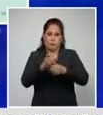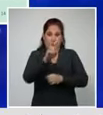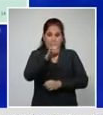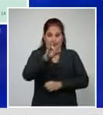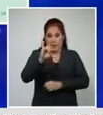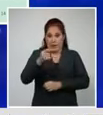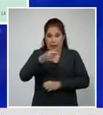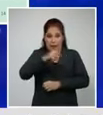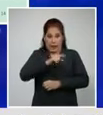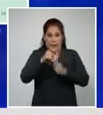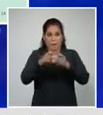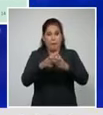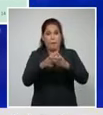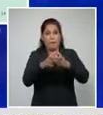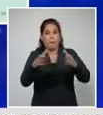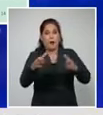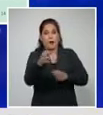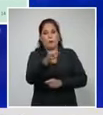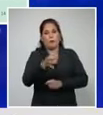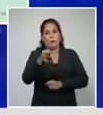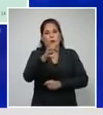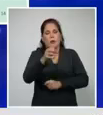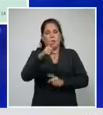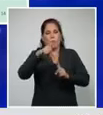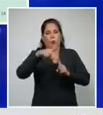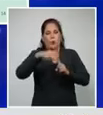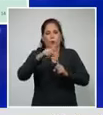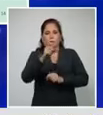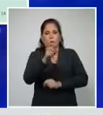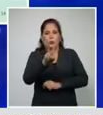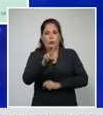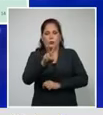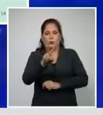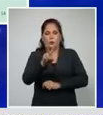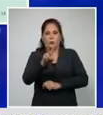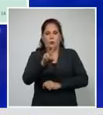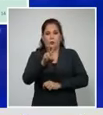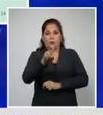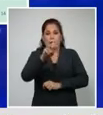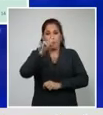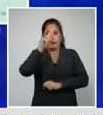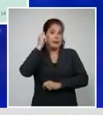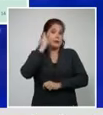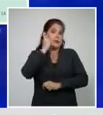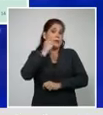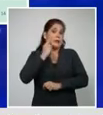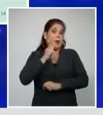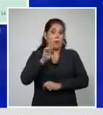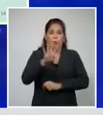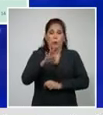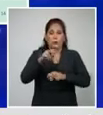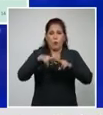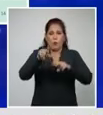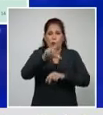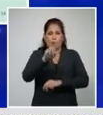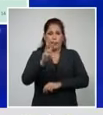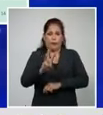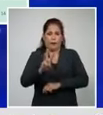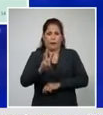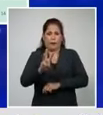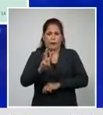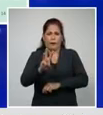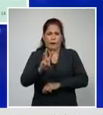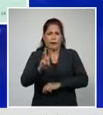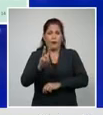ayer, el mayor número del municipio Cueto, 12. De Sagua de Tánamo, 4. De Holguín, 3. De